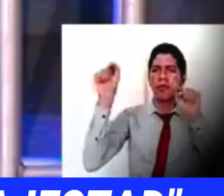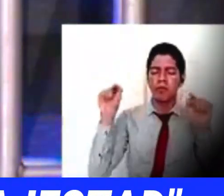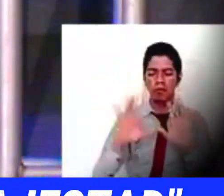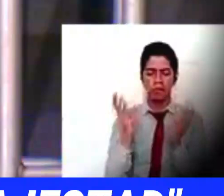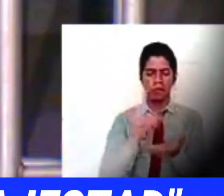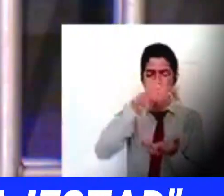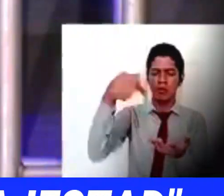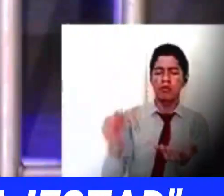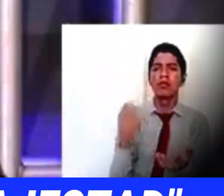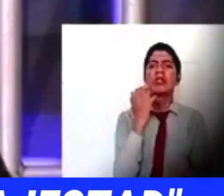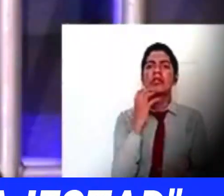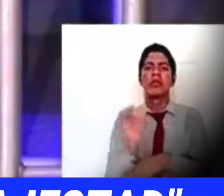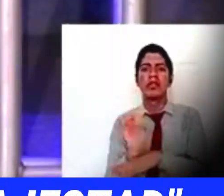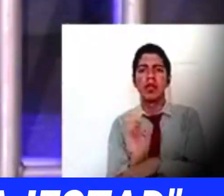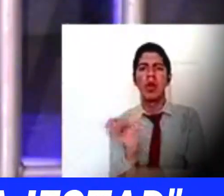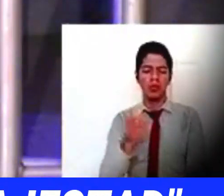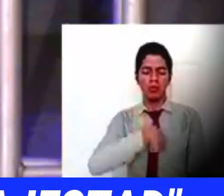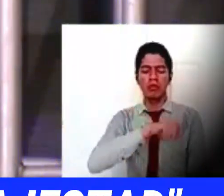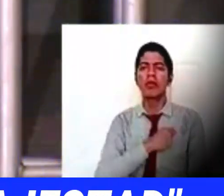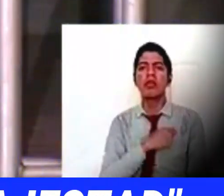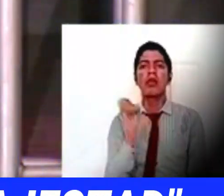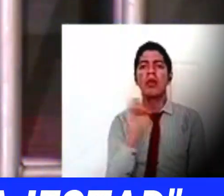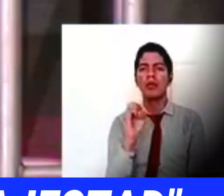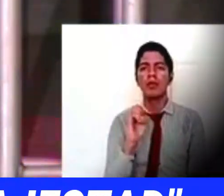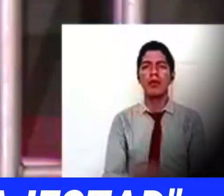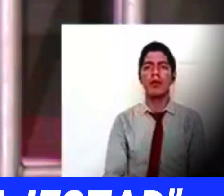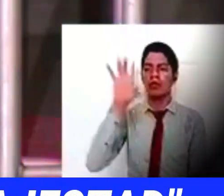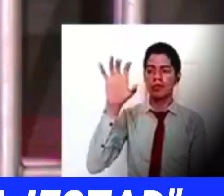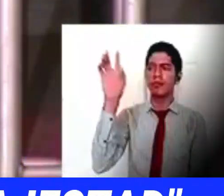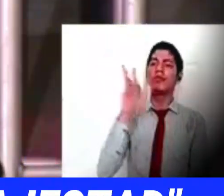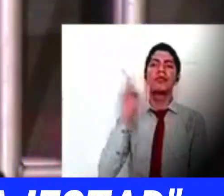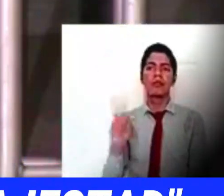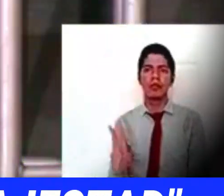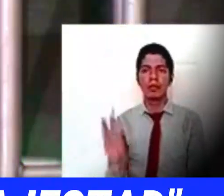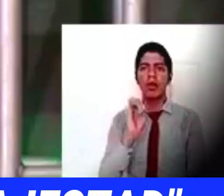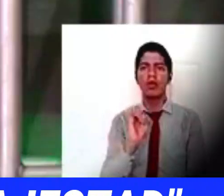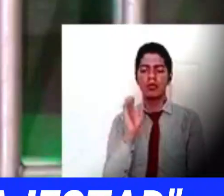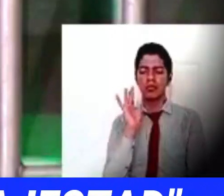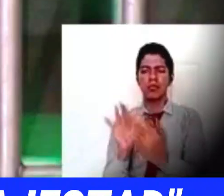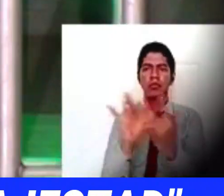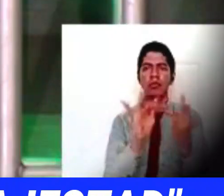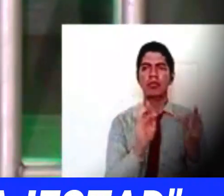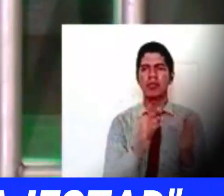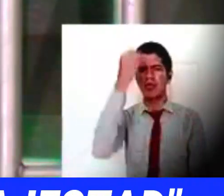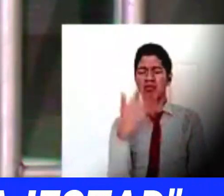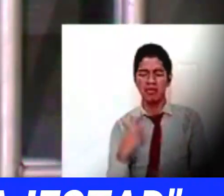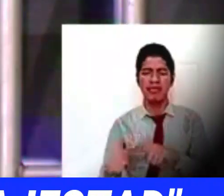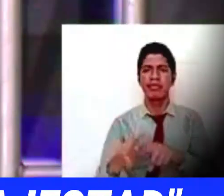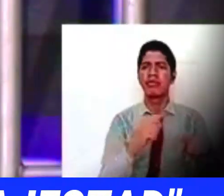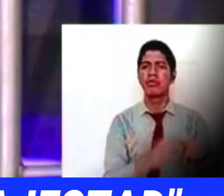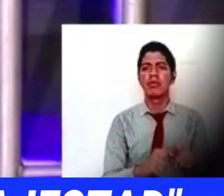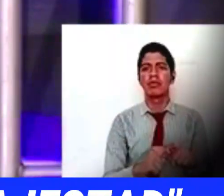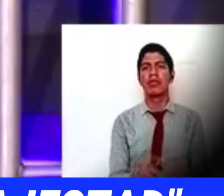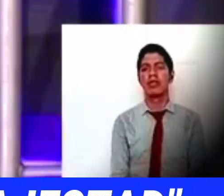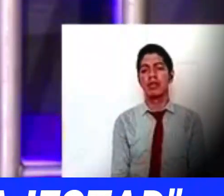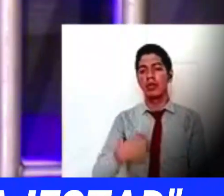conectados en España. Hay jóvenes conectados en Venezuela. Hay jóvenes conectados a través de estas redes. Esta es la bondad de que tenemos a través de